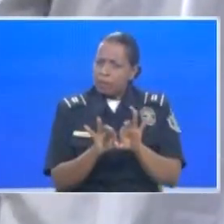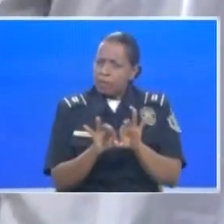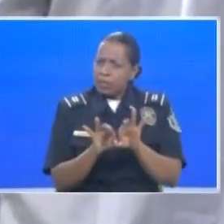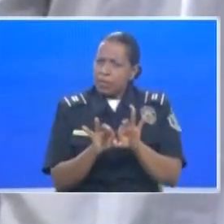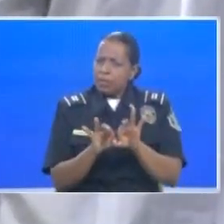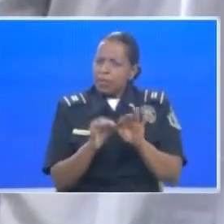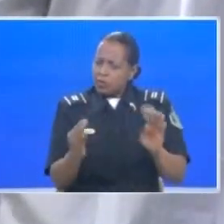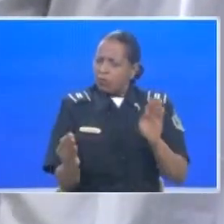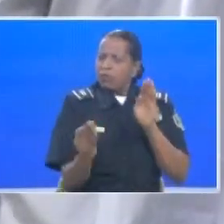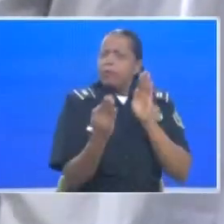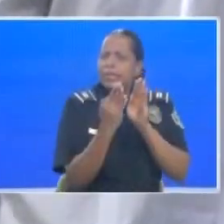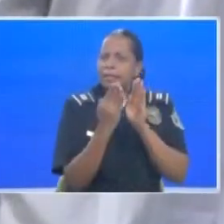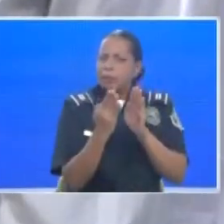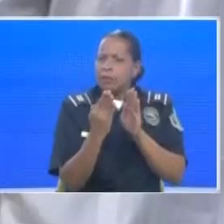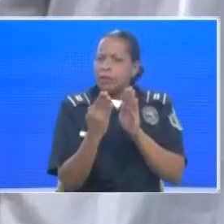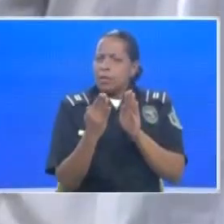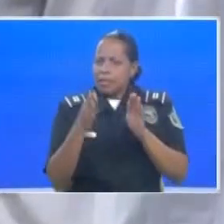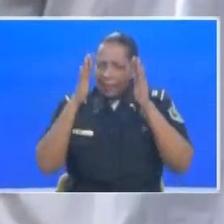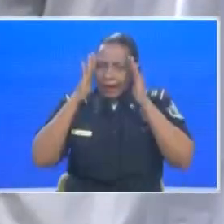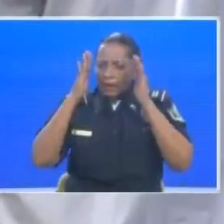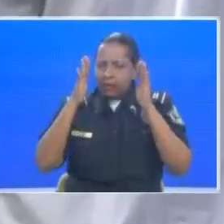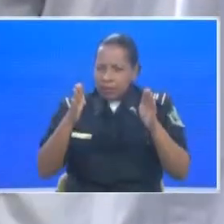frentes que están atendidos.